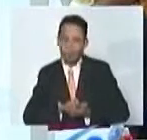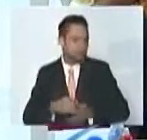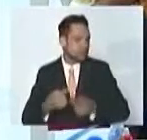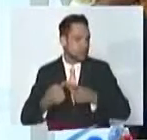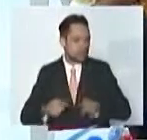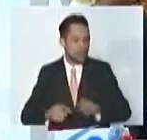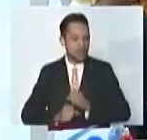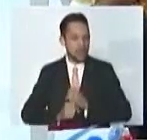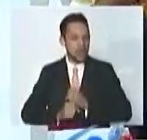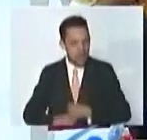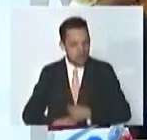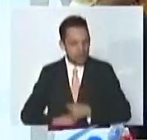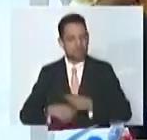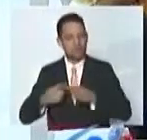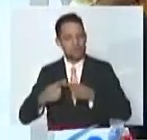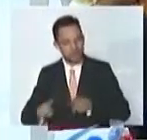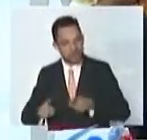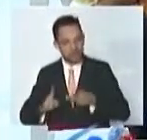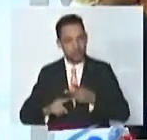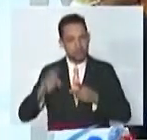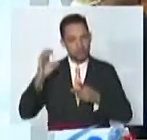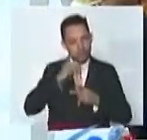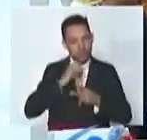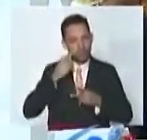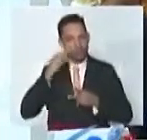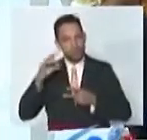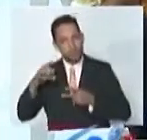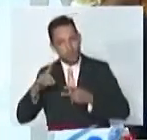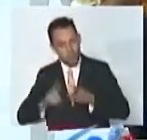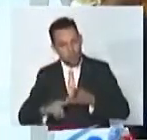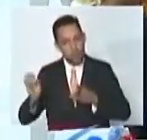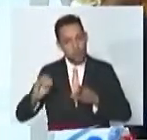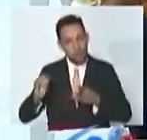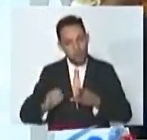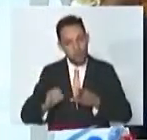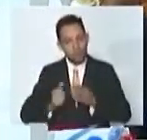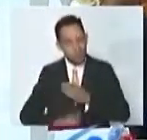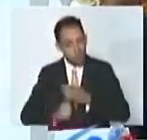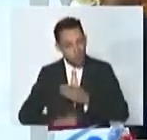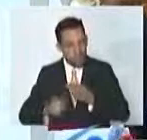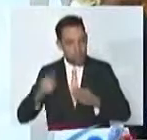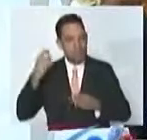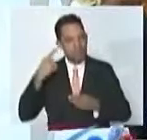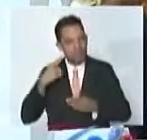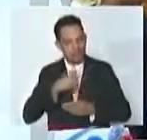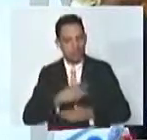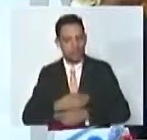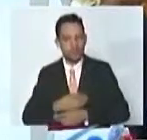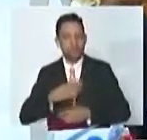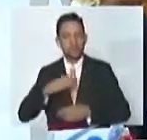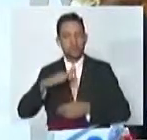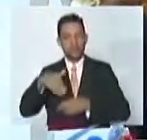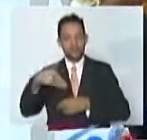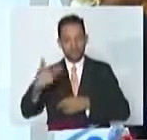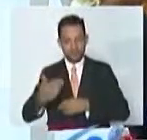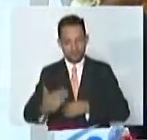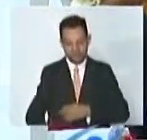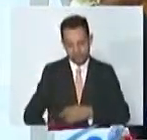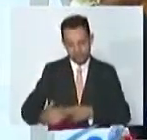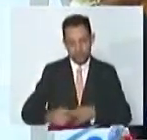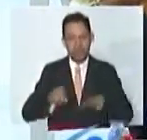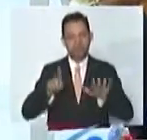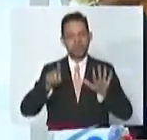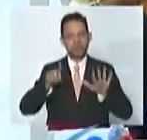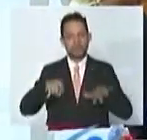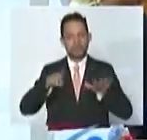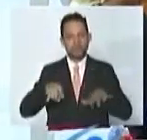madre empieza a entender qué necesita el niño. A los 6 meses empieza este